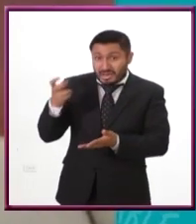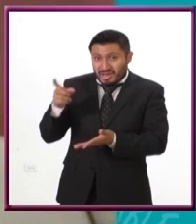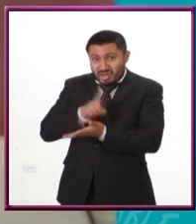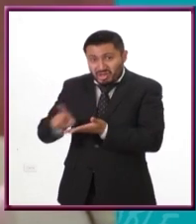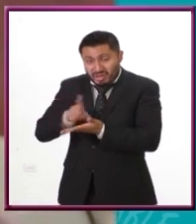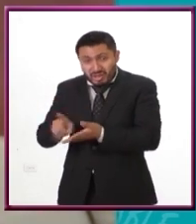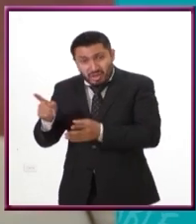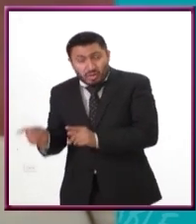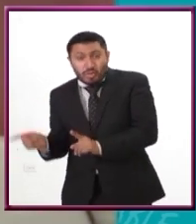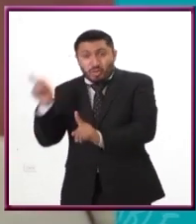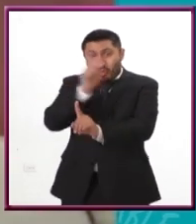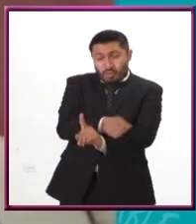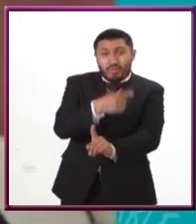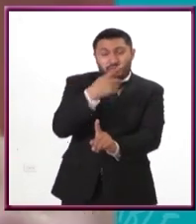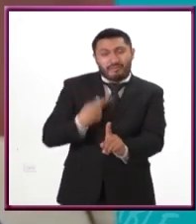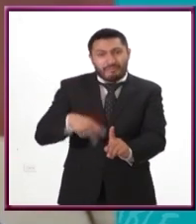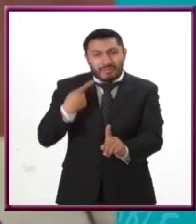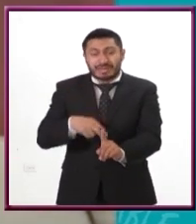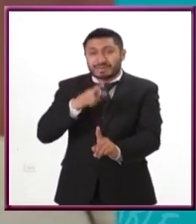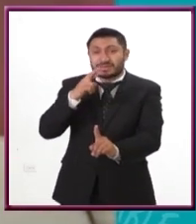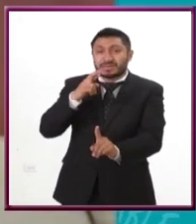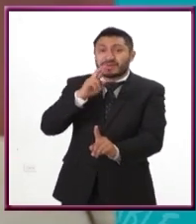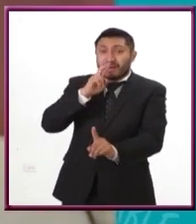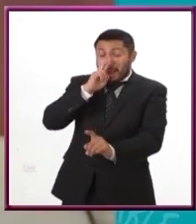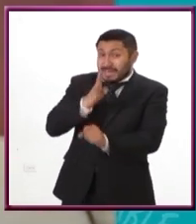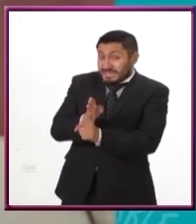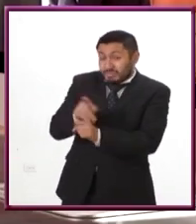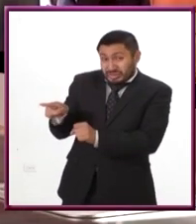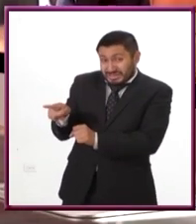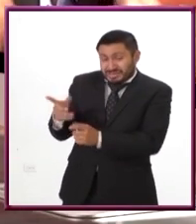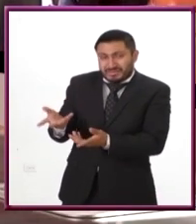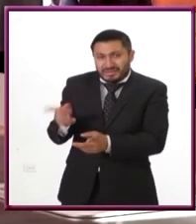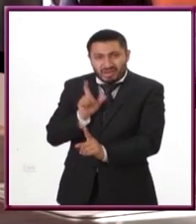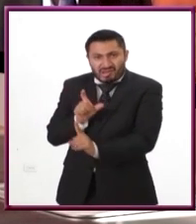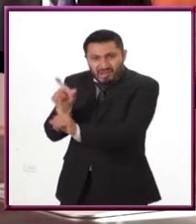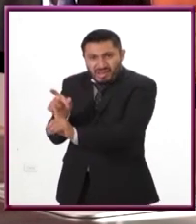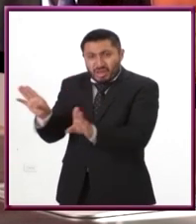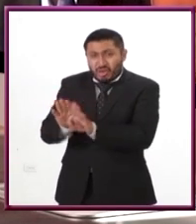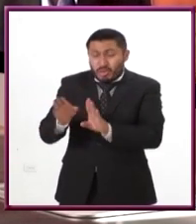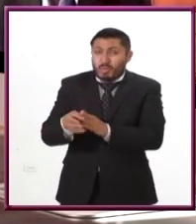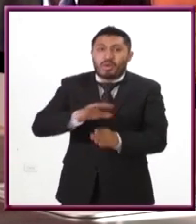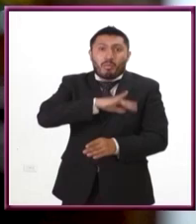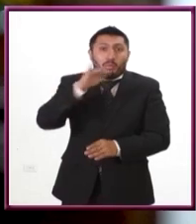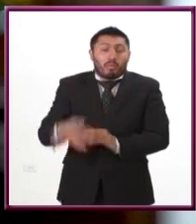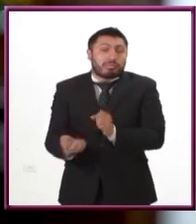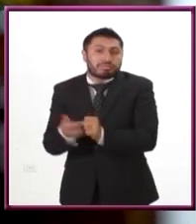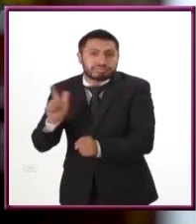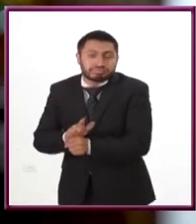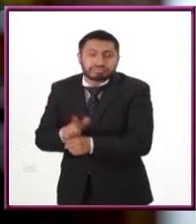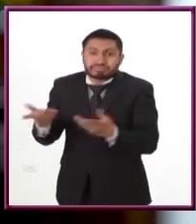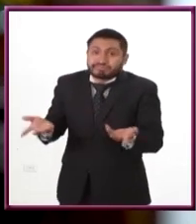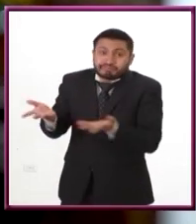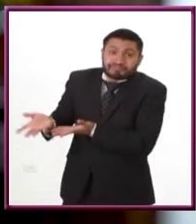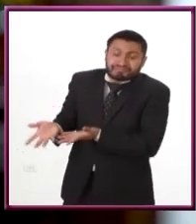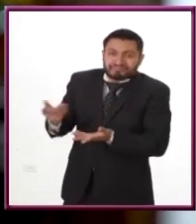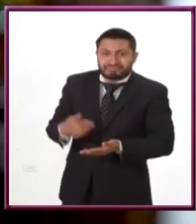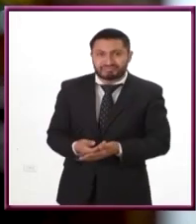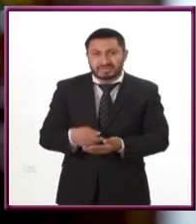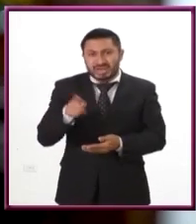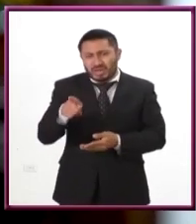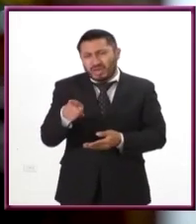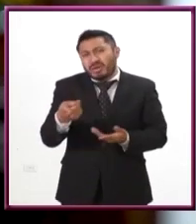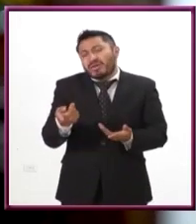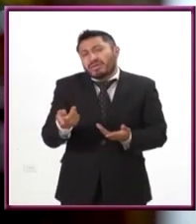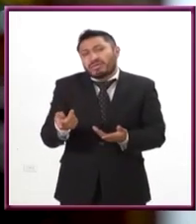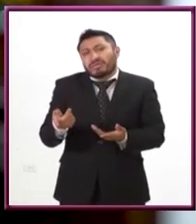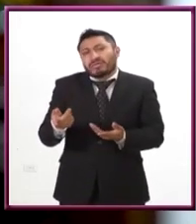esos derechos los ejerce un tutor o responde por la misma persona. Es como le llaman una muerte civil. Y cuéntanos, ¿cómo fue tu